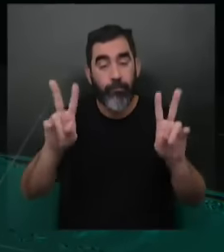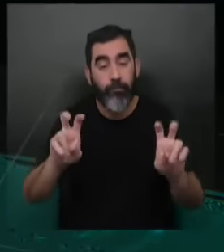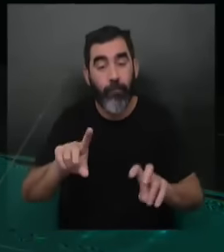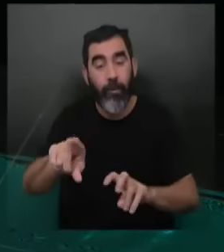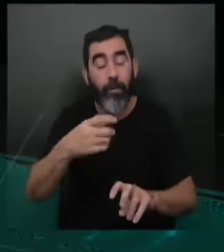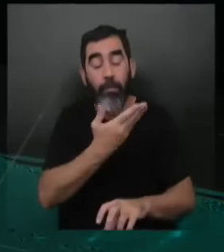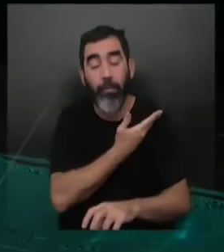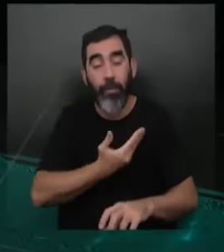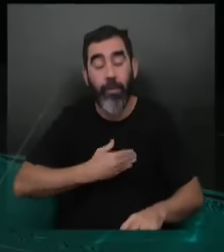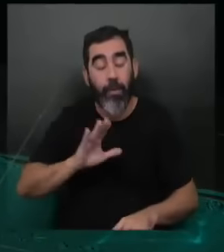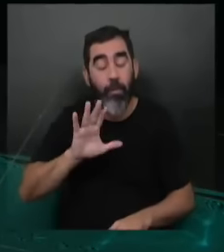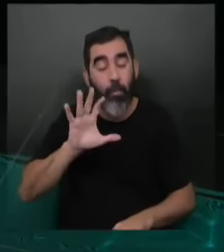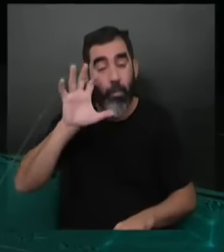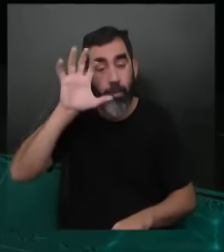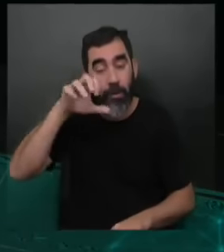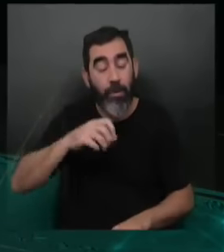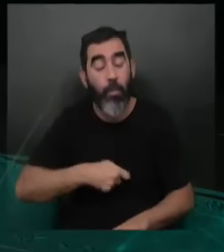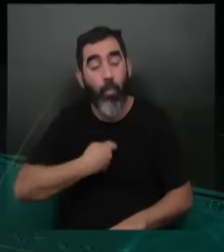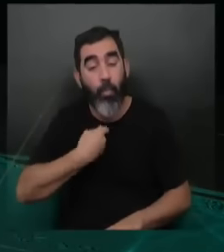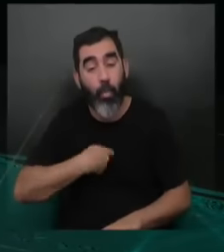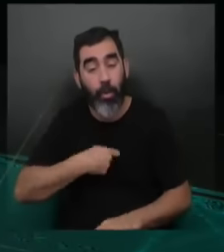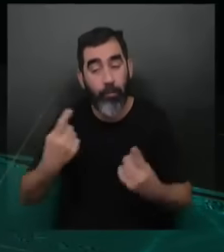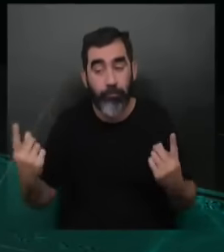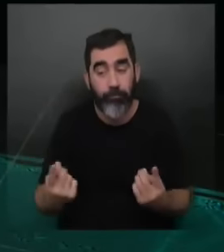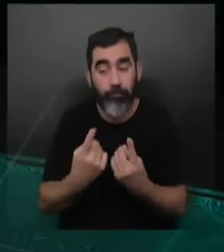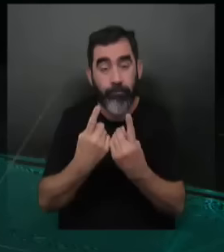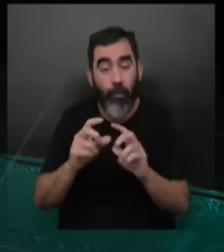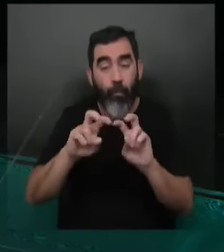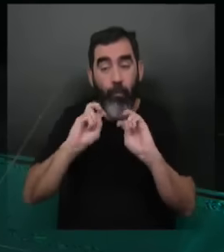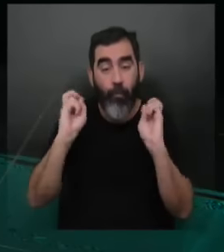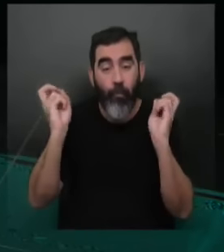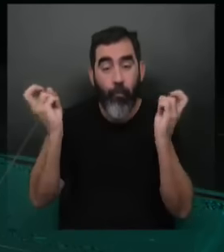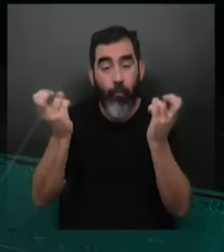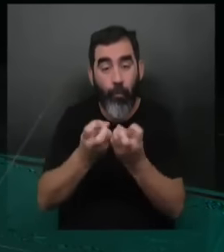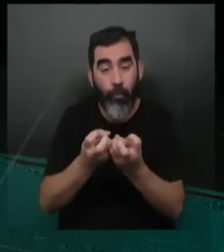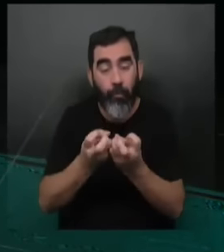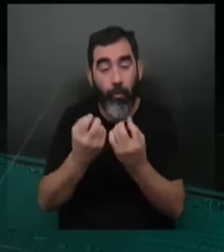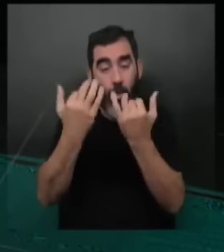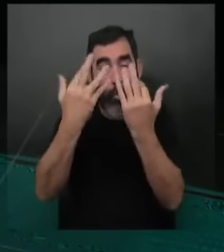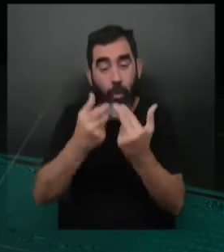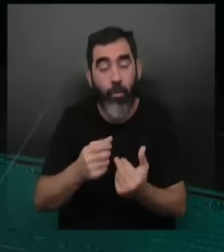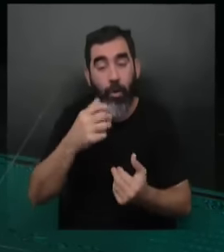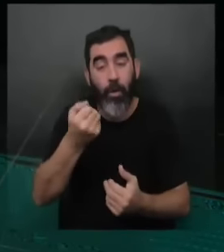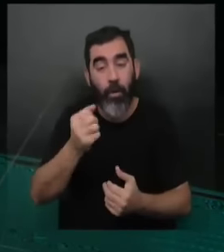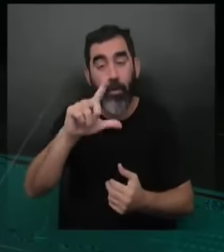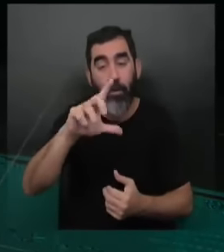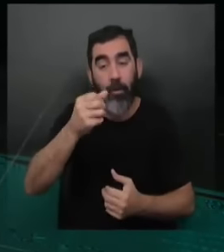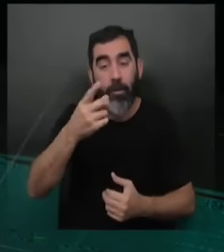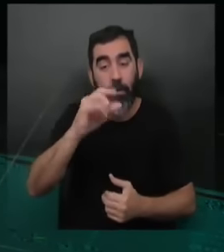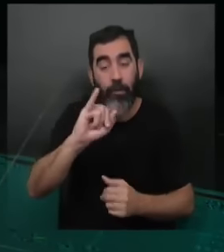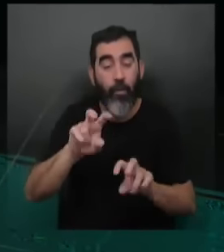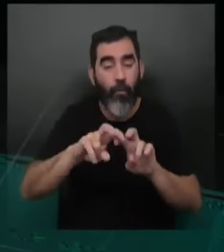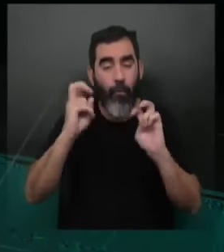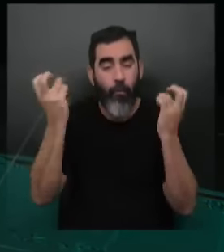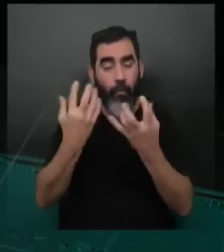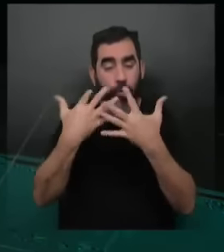expresidentes José Mujica y Julio María sanguinetti coincidieron en un foro eh organizado por aladi foro de integración eh